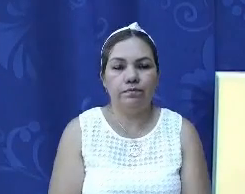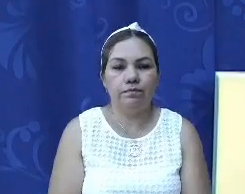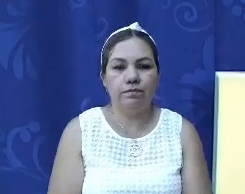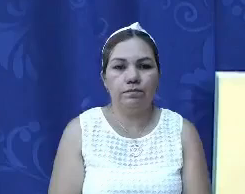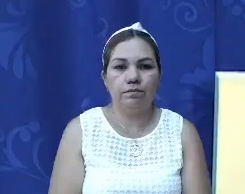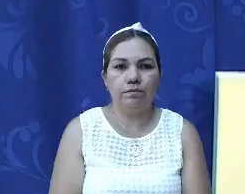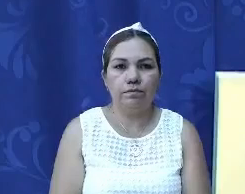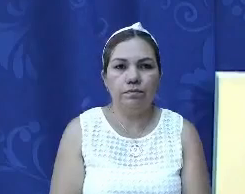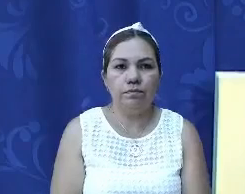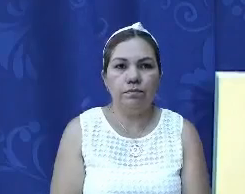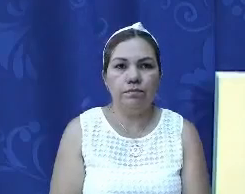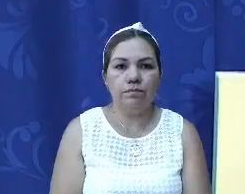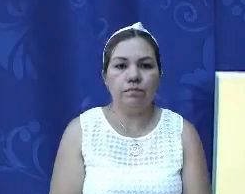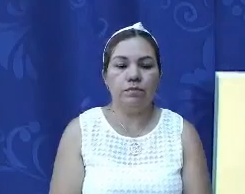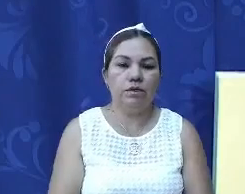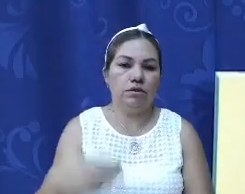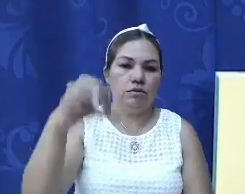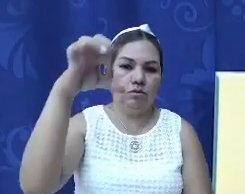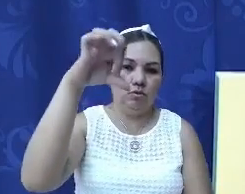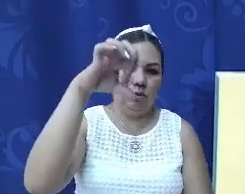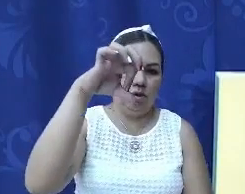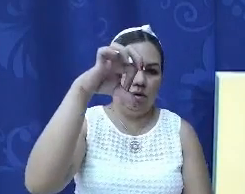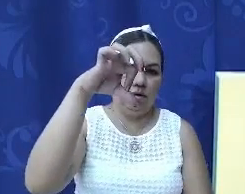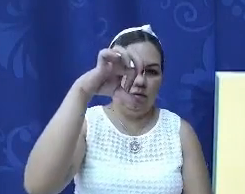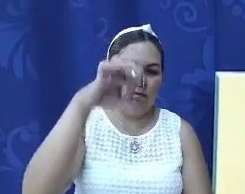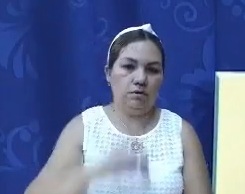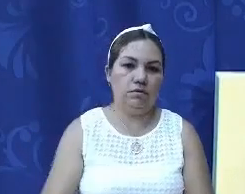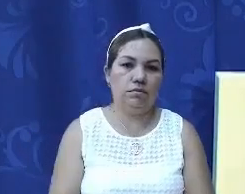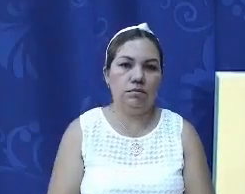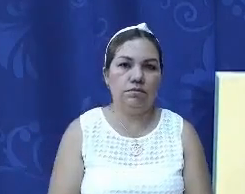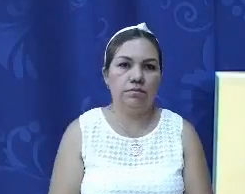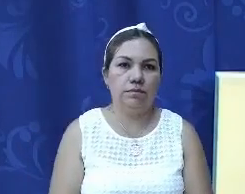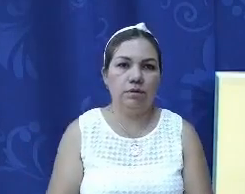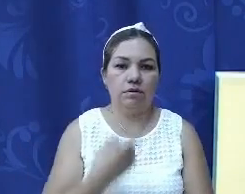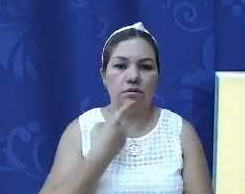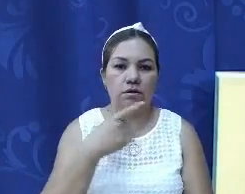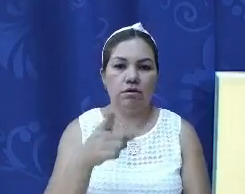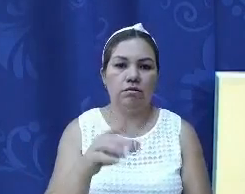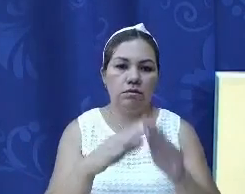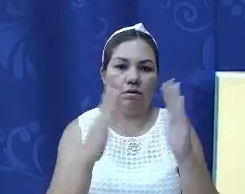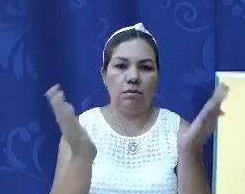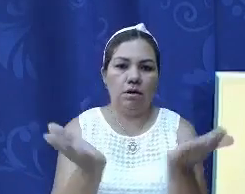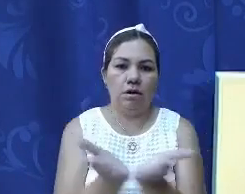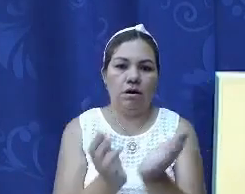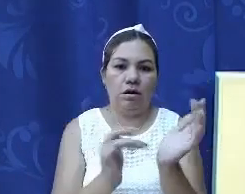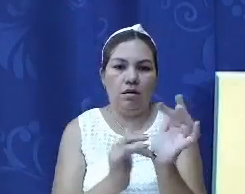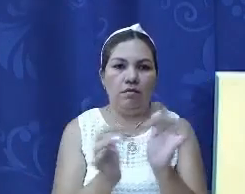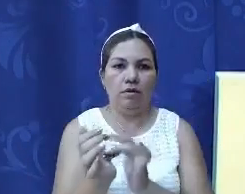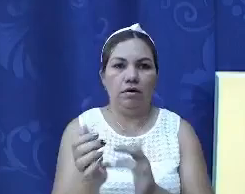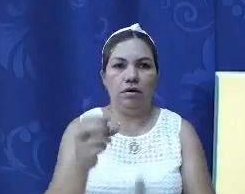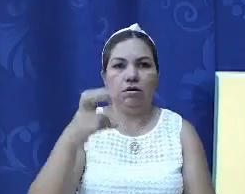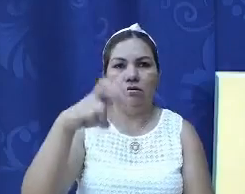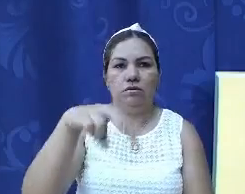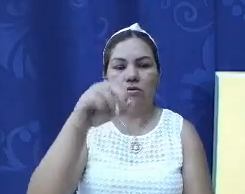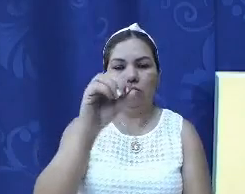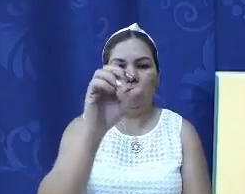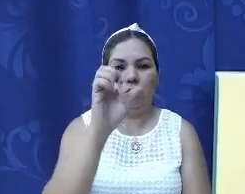Verso 9 dice la escritura: Noé construye un arca.